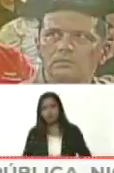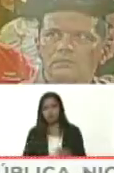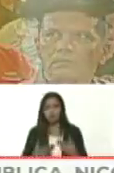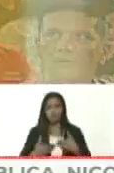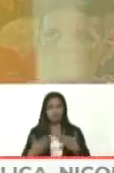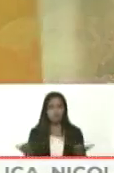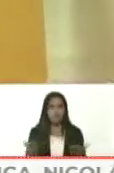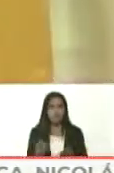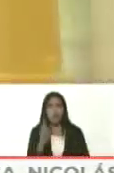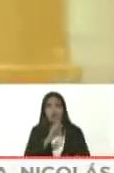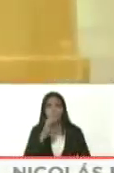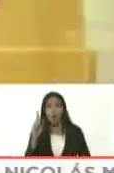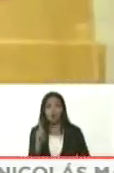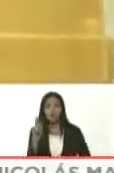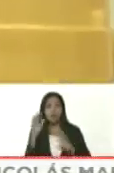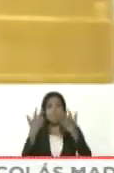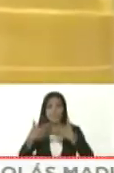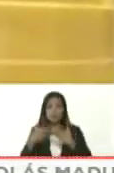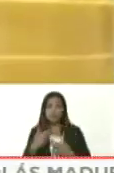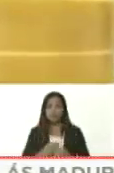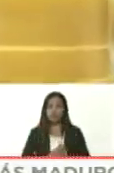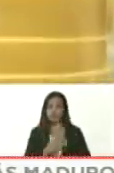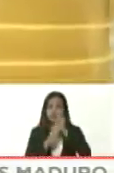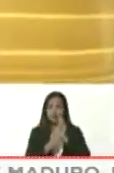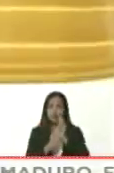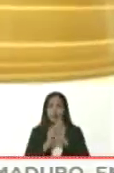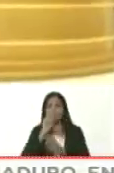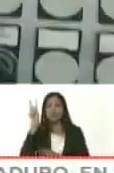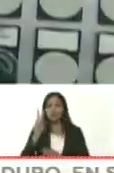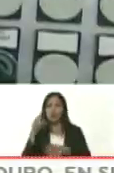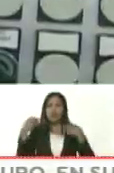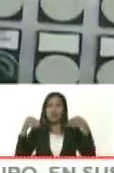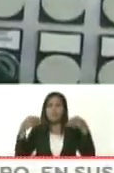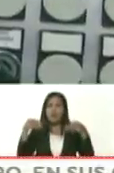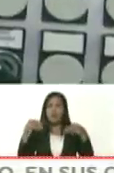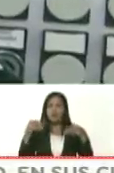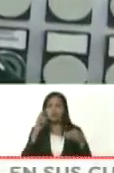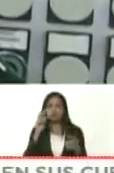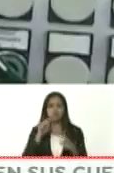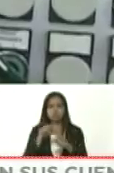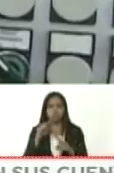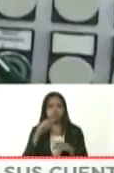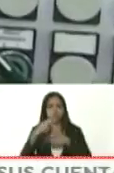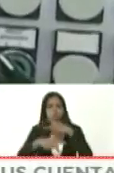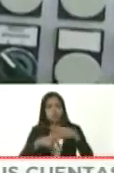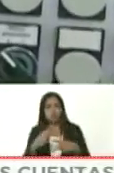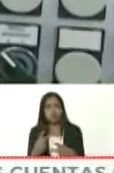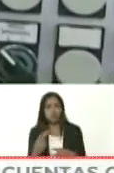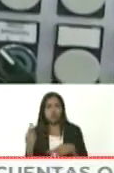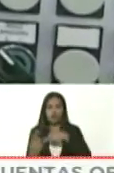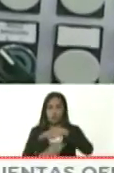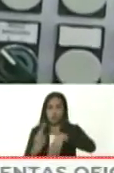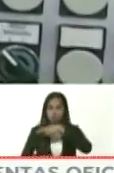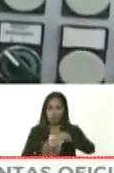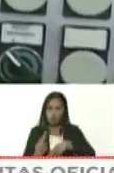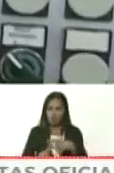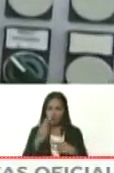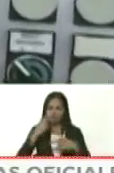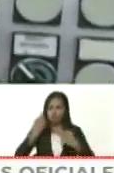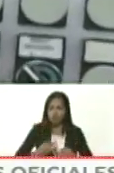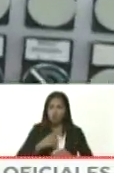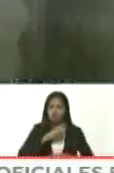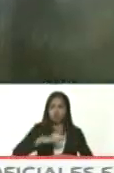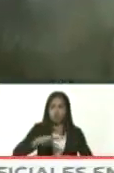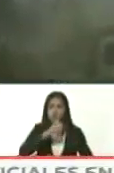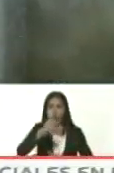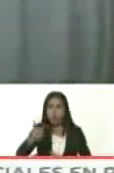Las 11 empresas que lleva la Corporación Venezolana del Plástico viene pasando por un proceso revolucionario donde cada una